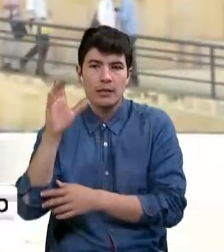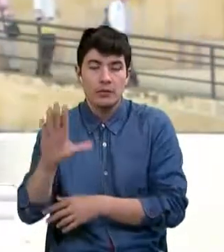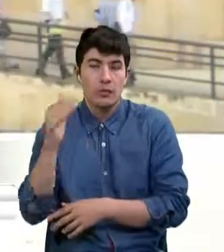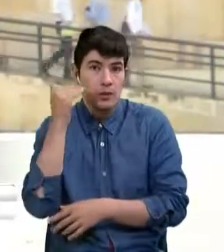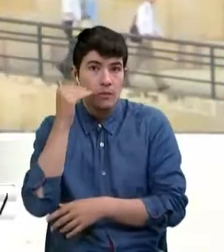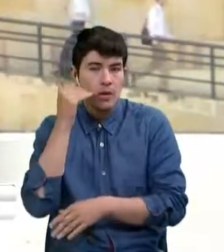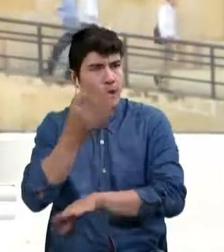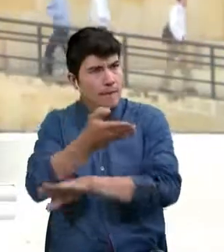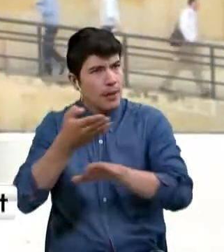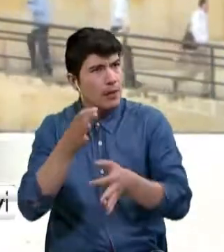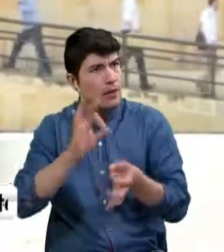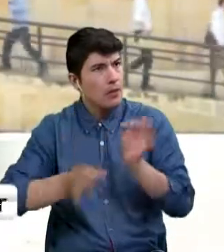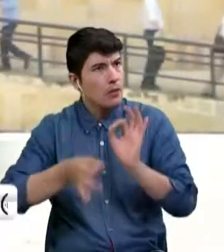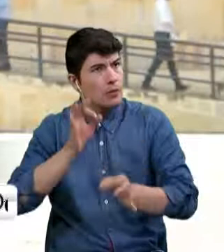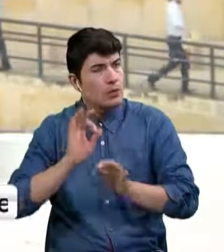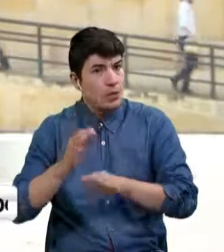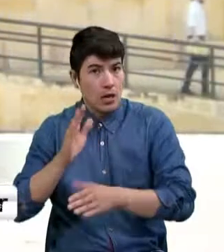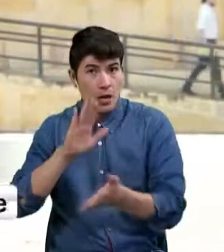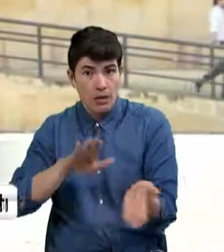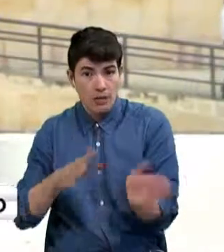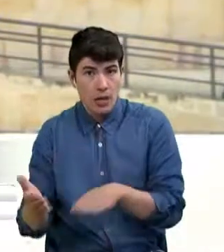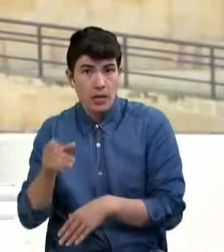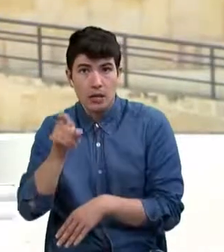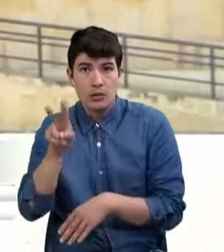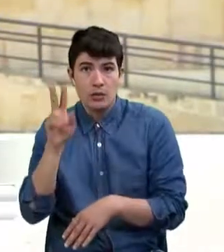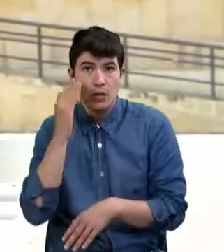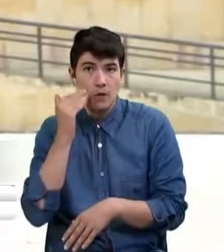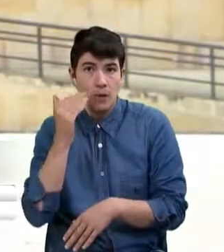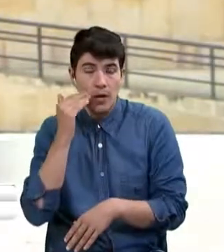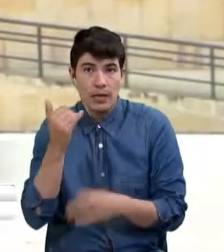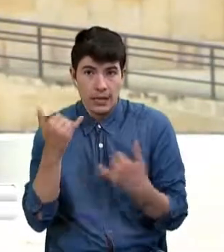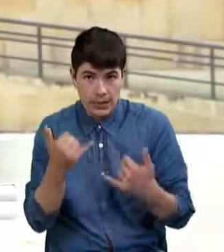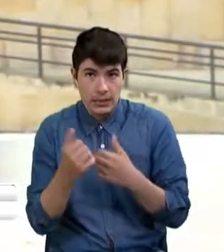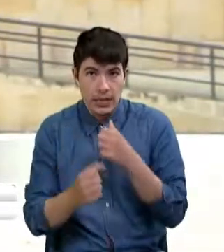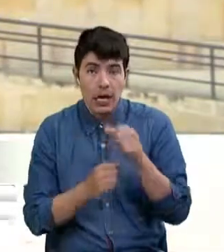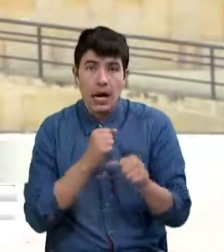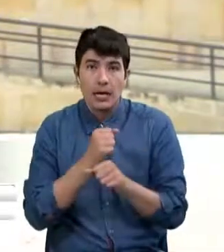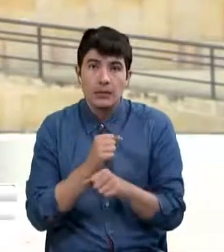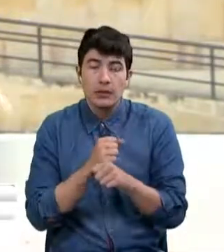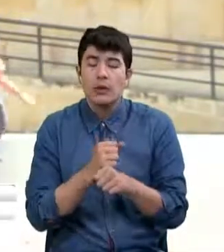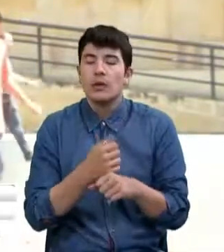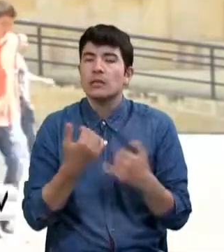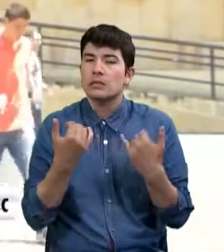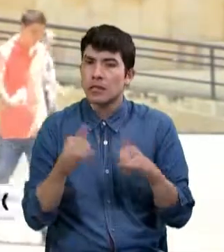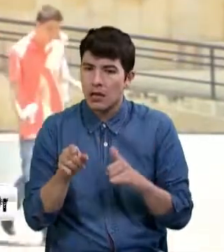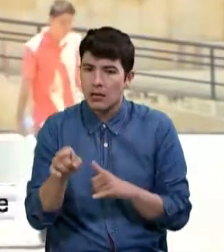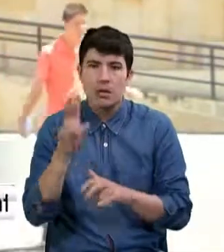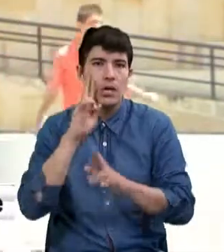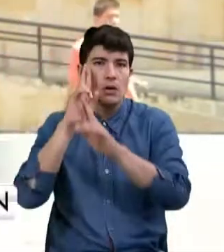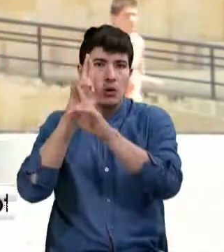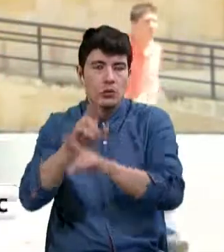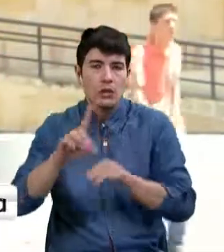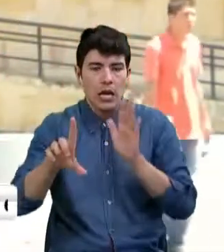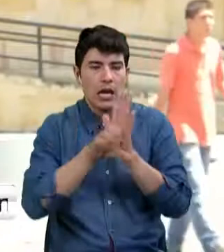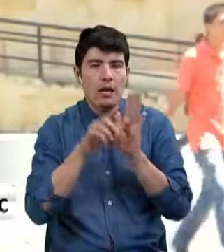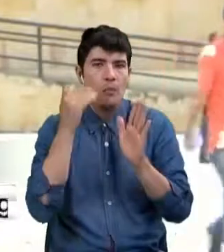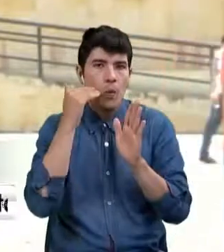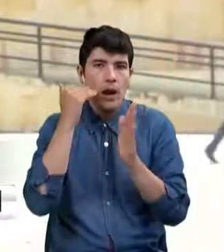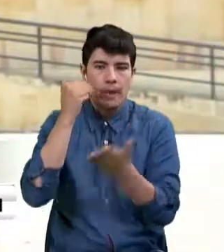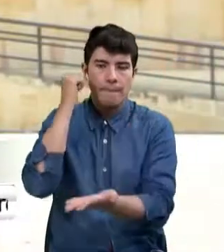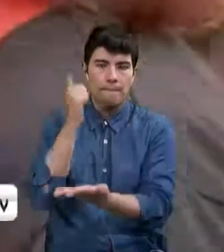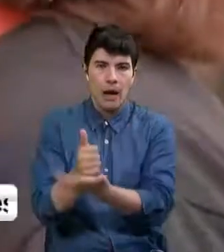exigen a la justicia que la muerte de 12 de estas mujeres durante este año se ha considerado como feminicidios